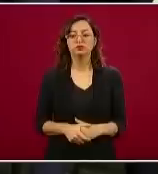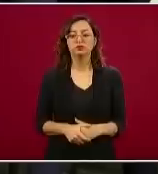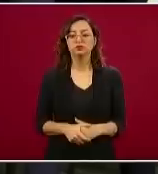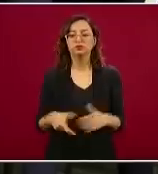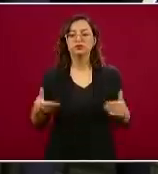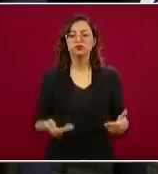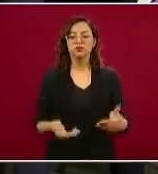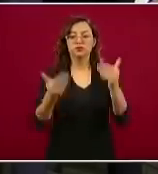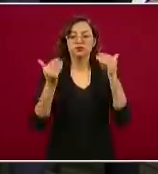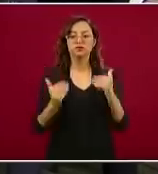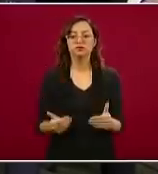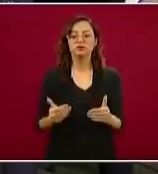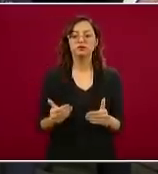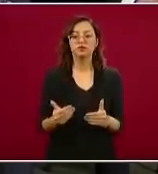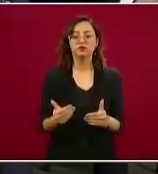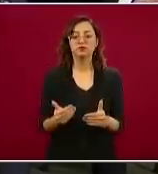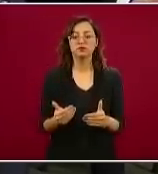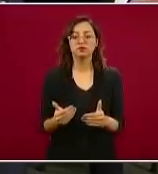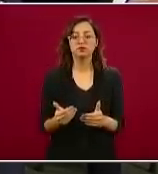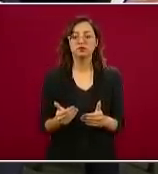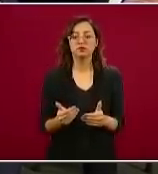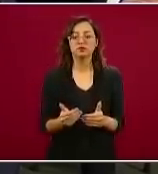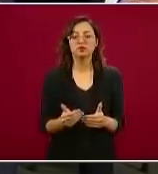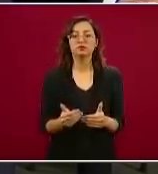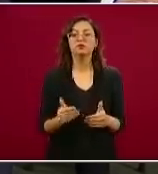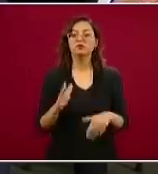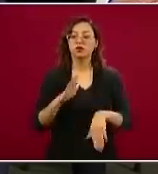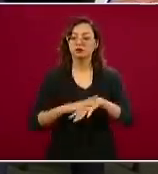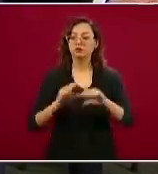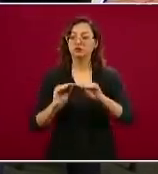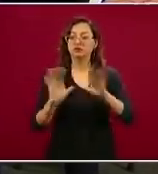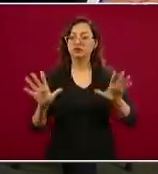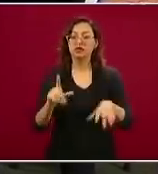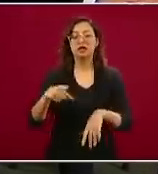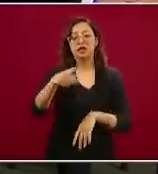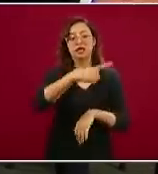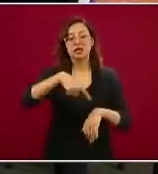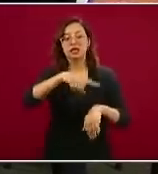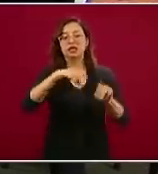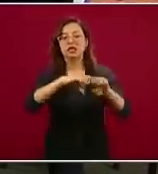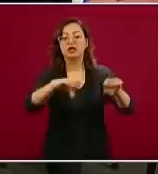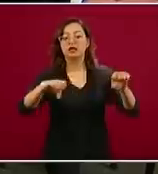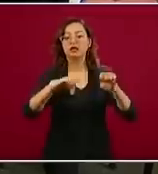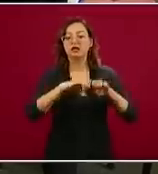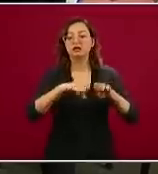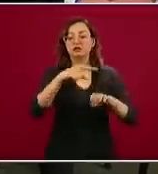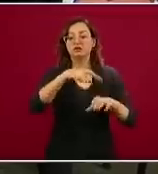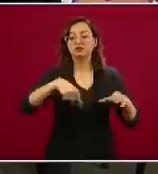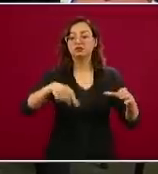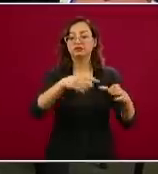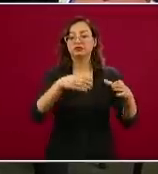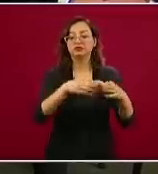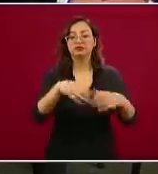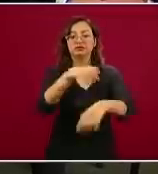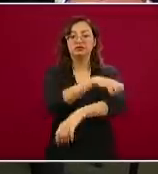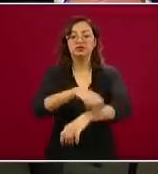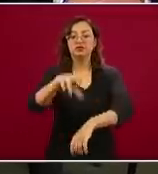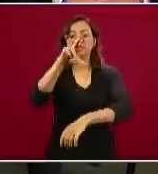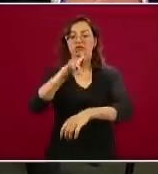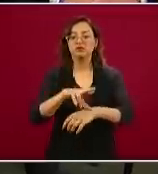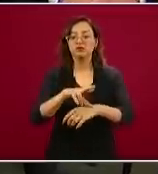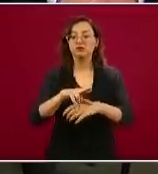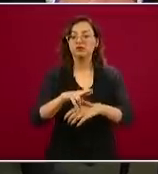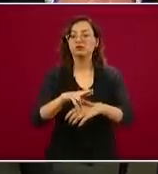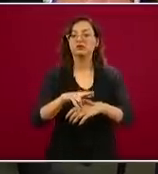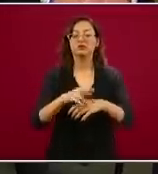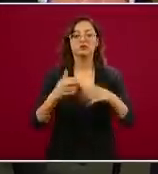A continuación, ellos, solo para dejarlo nuevamente claro, ellos representan los puntos de coordinación de una